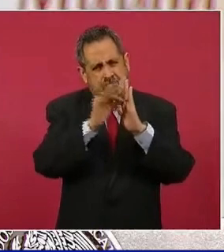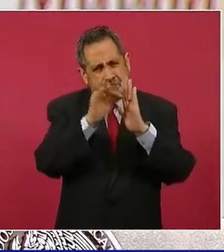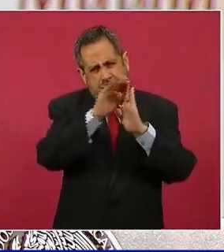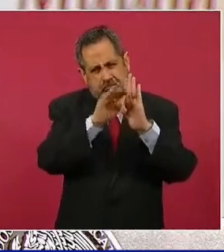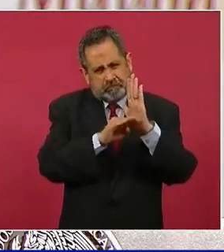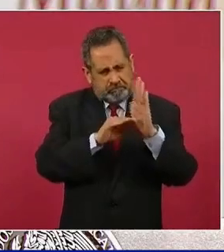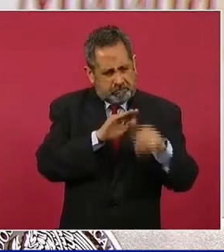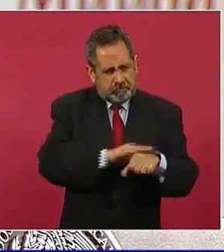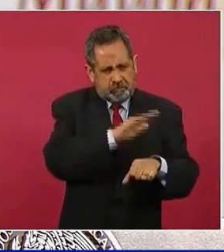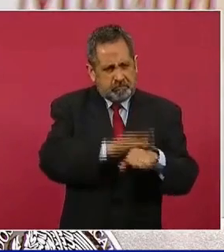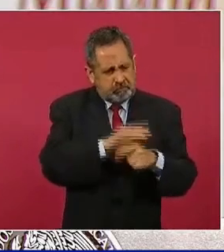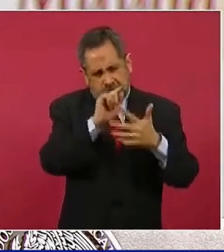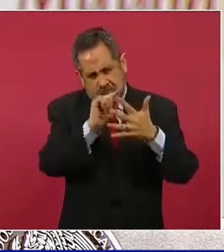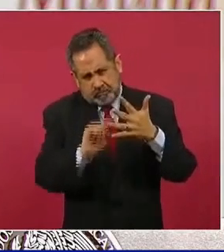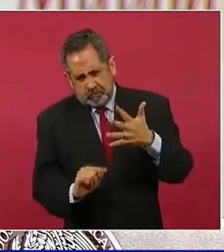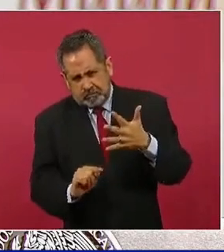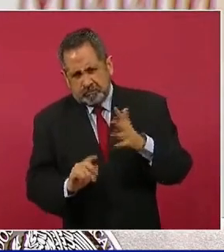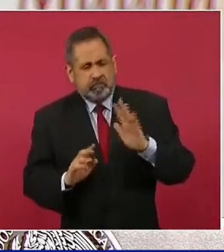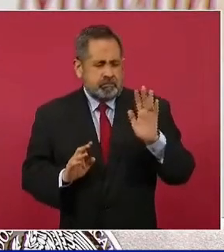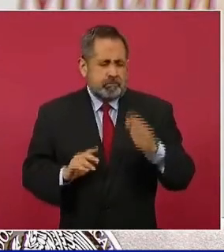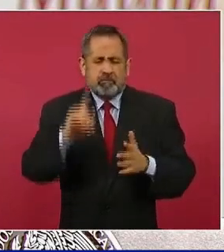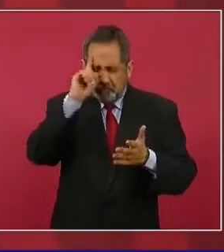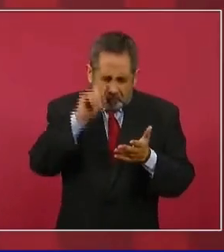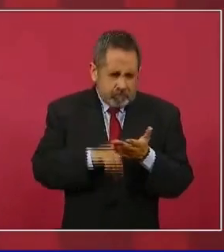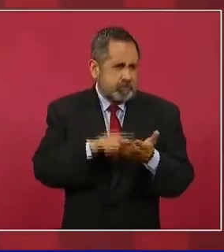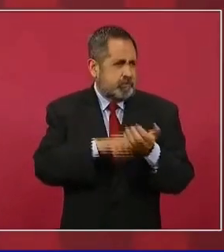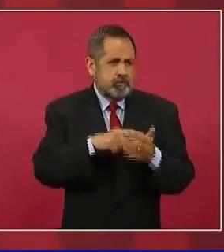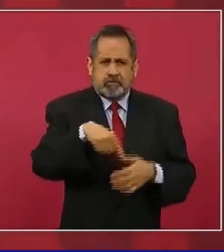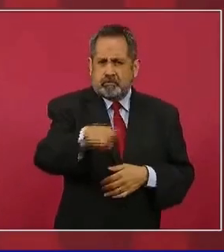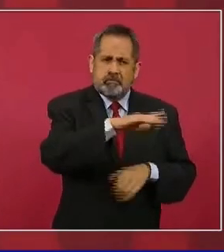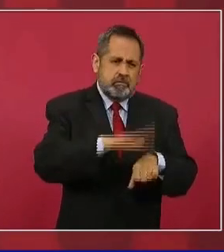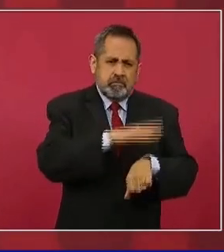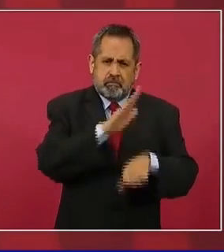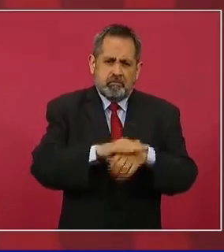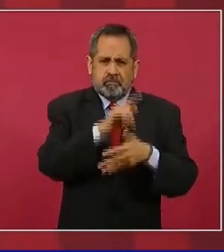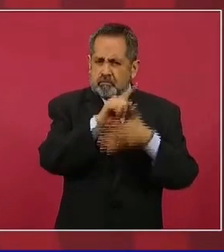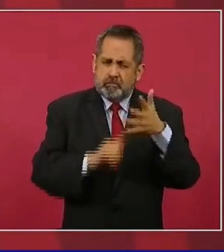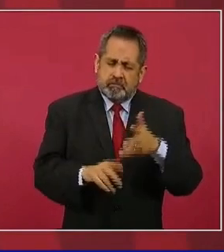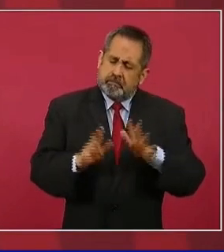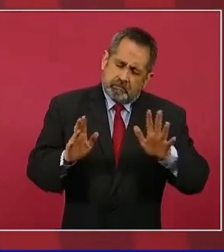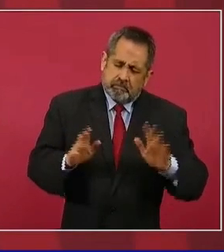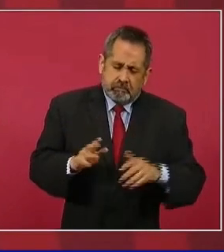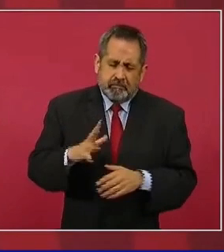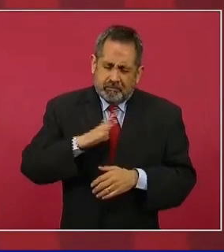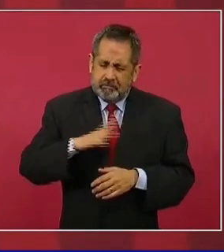que cumplir y seguramente los hoy consejeros cumplieron a cabalidad con ello.